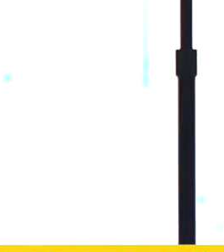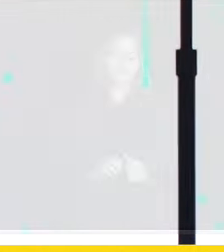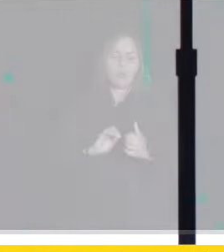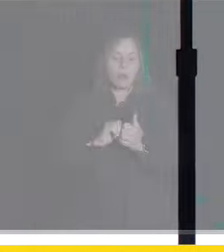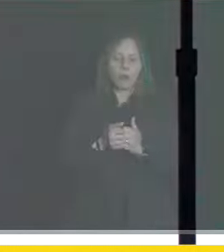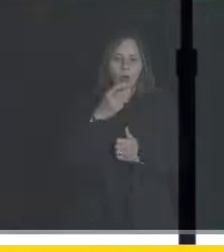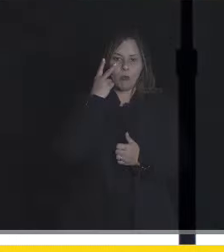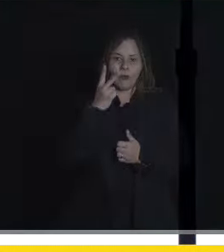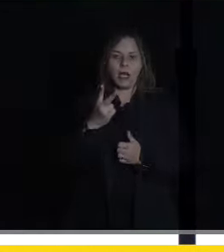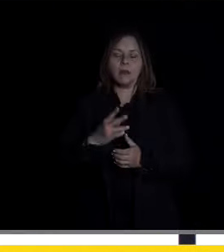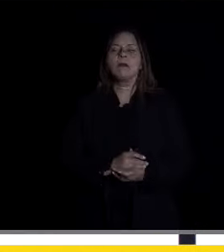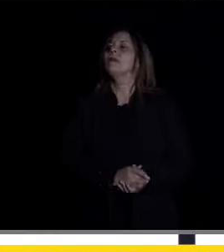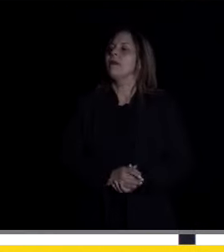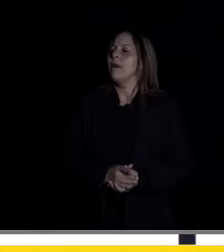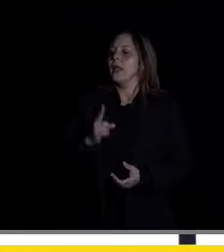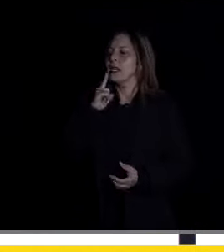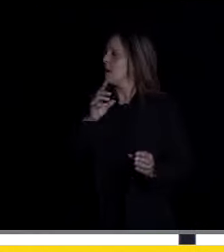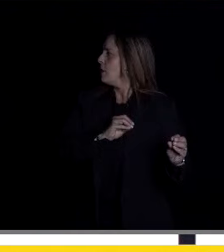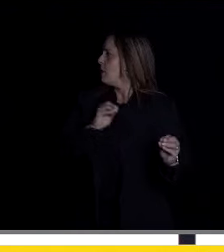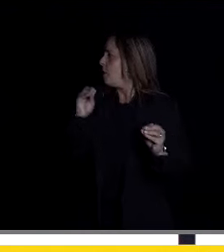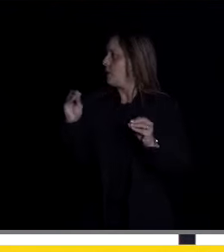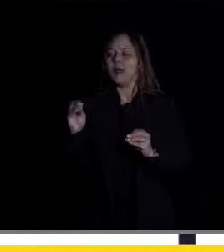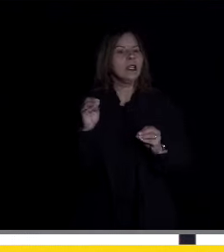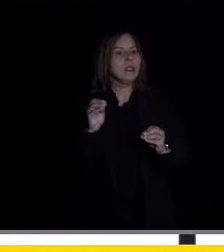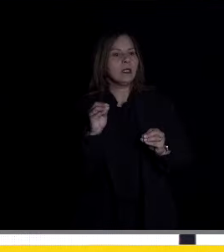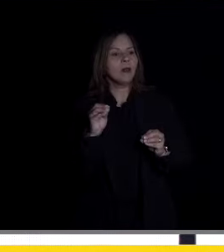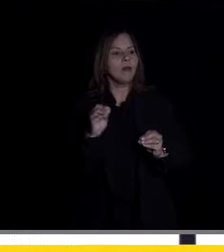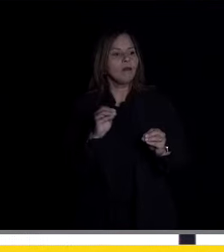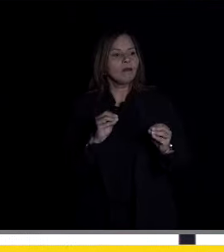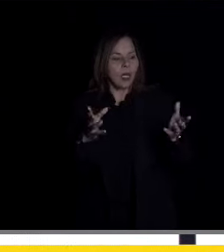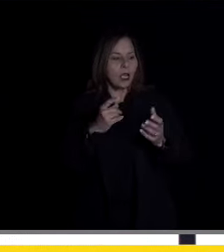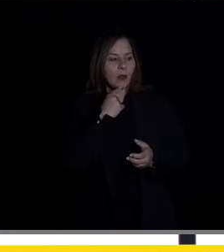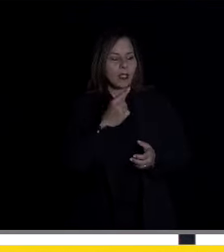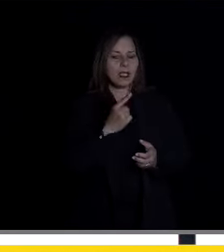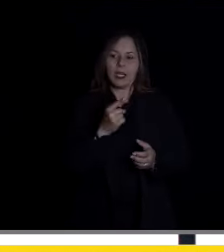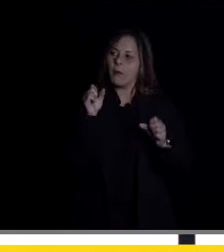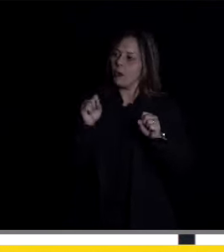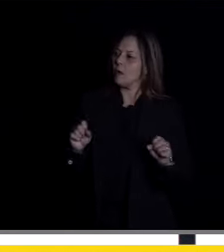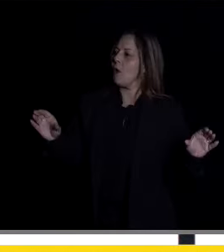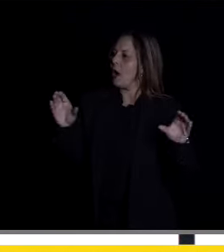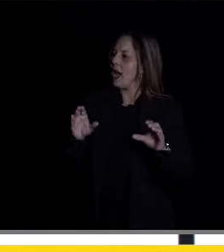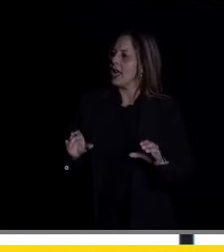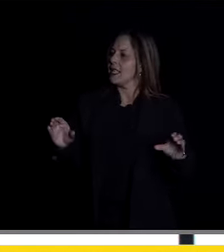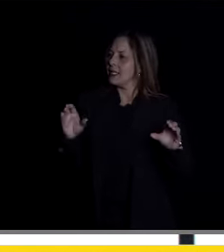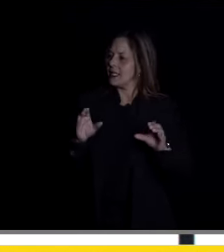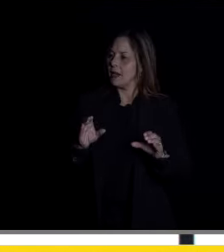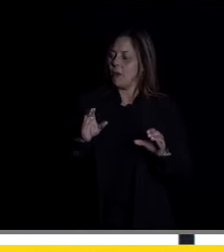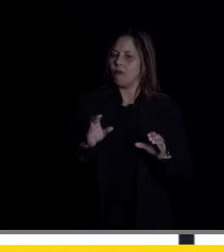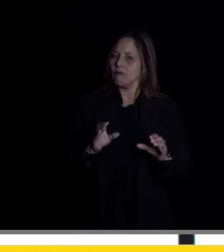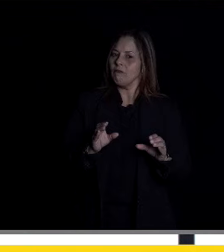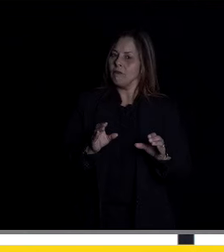Como ven, estamos en movimiento firme. Tengo que decirles que todo esto lo podemos hacer porque estamos fiscalmente